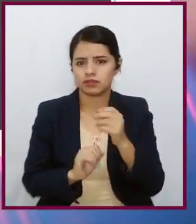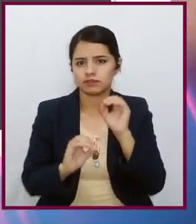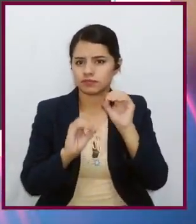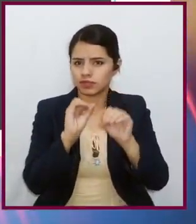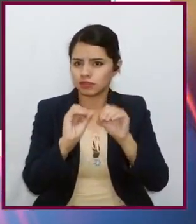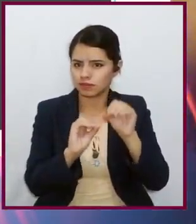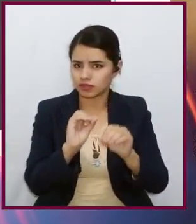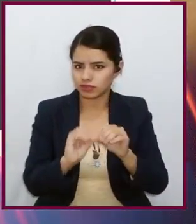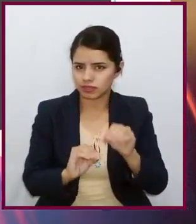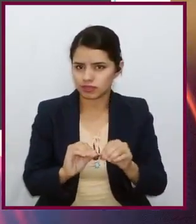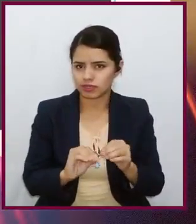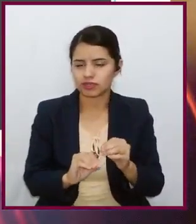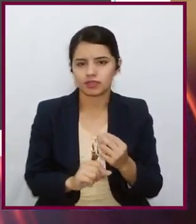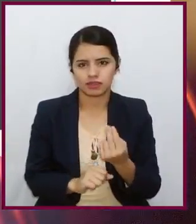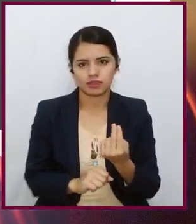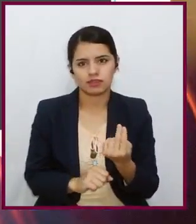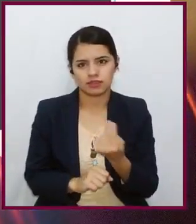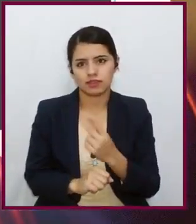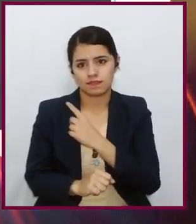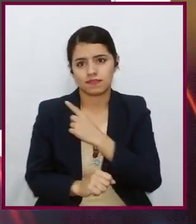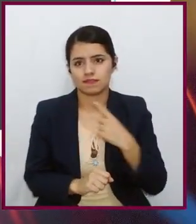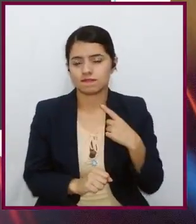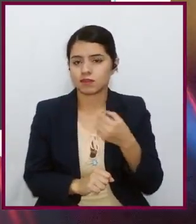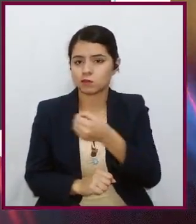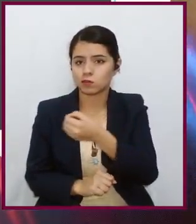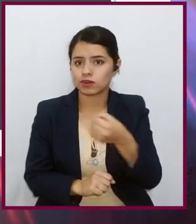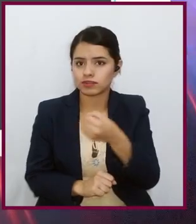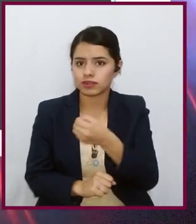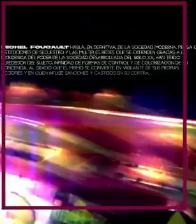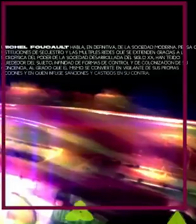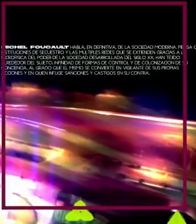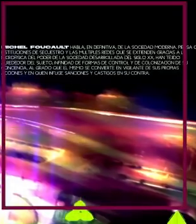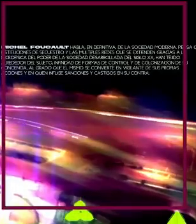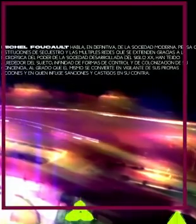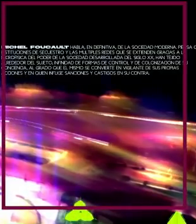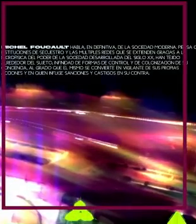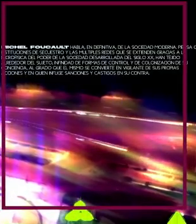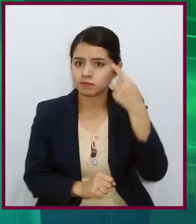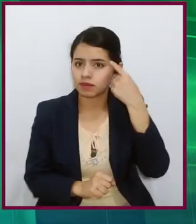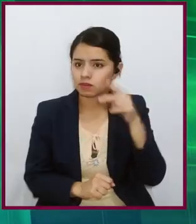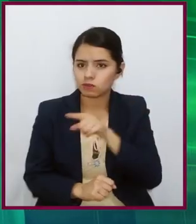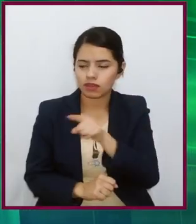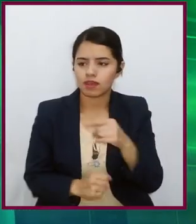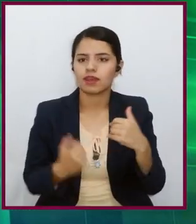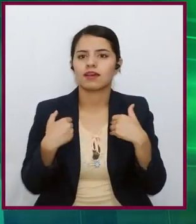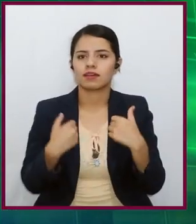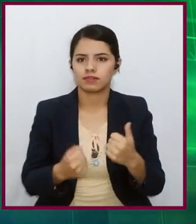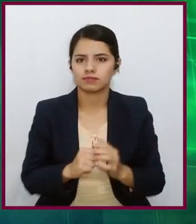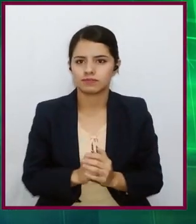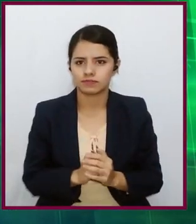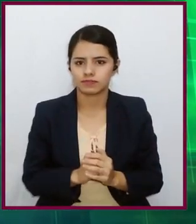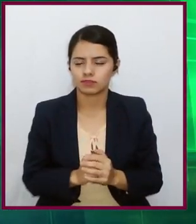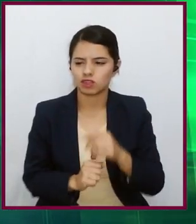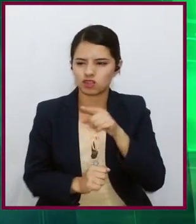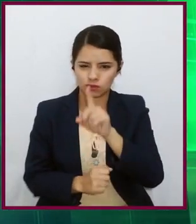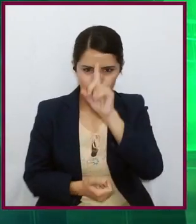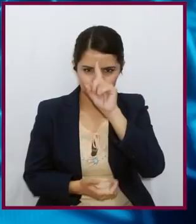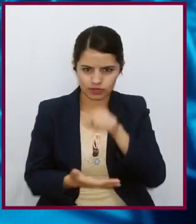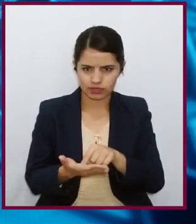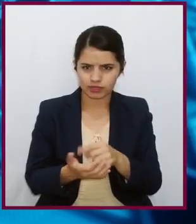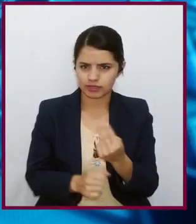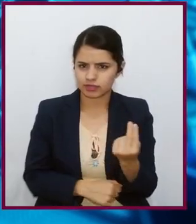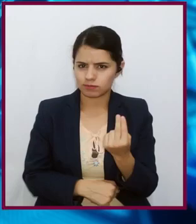estas imágenes. Cuando son empresas más grandes, ya los roles empiezan a distribuir. Hay diseñadores por un lado y community managers por el otro.